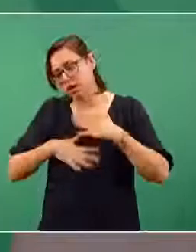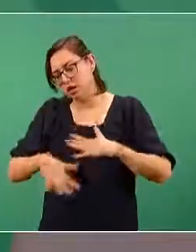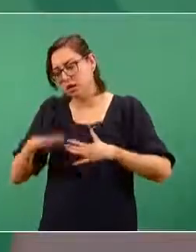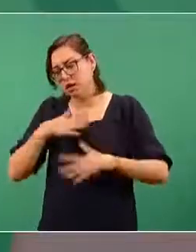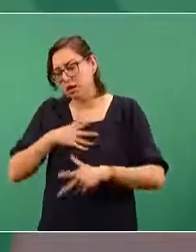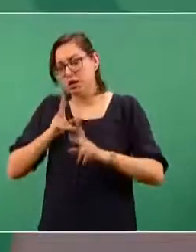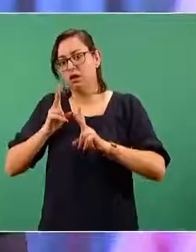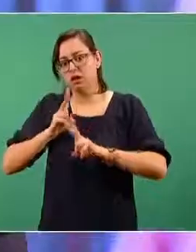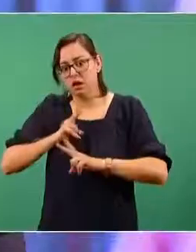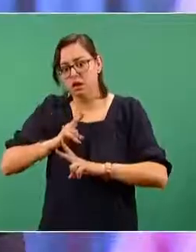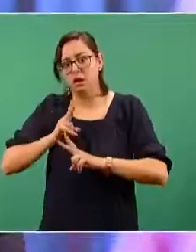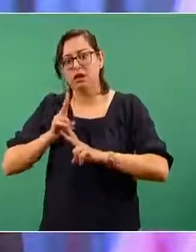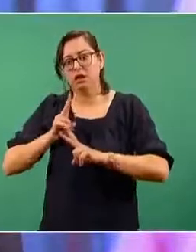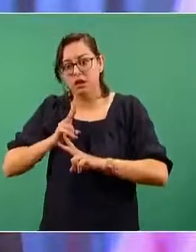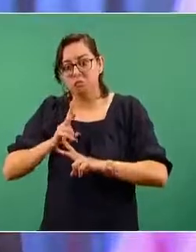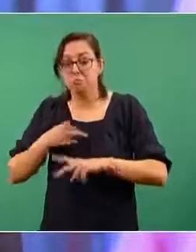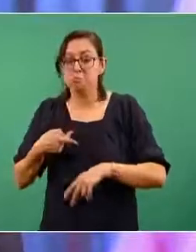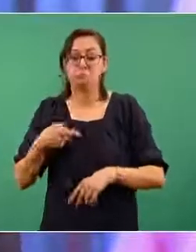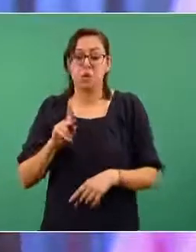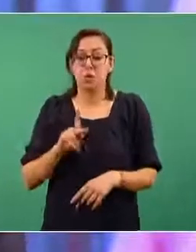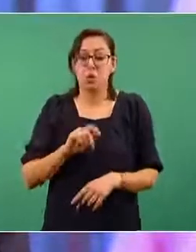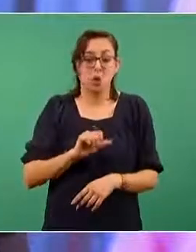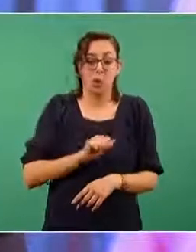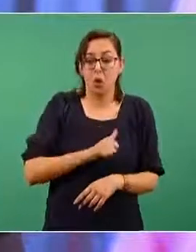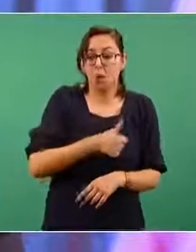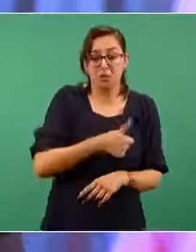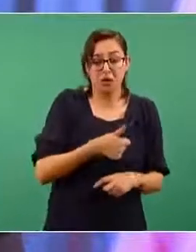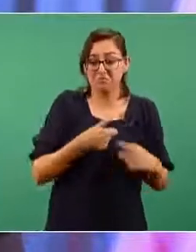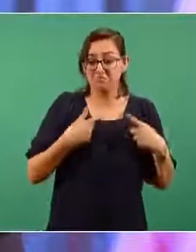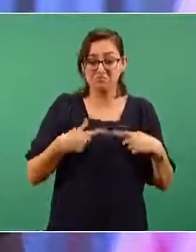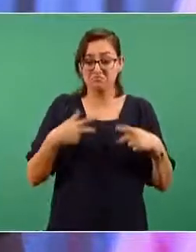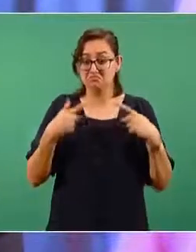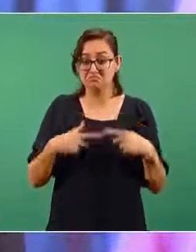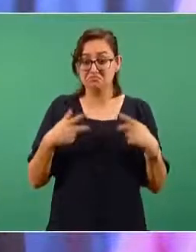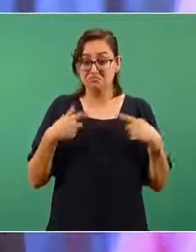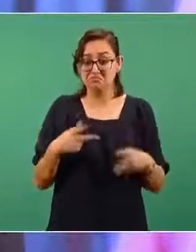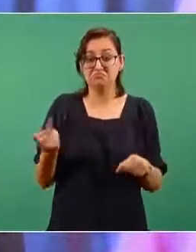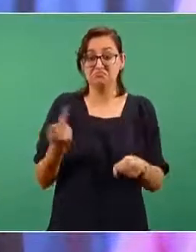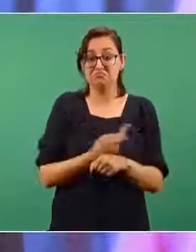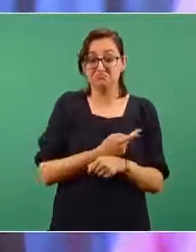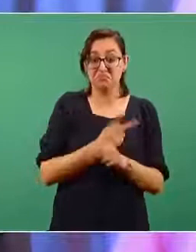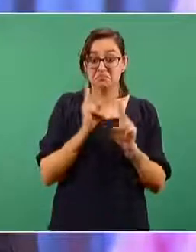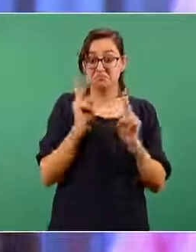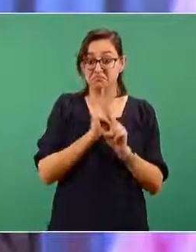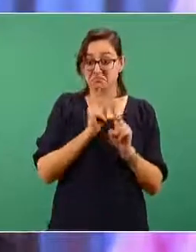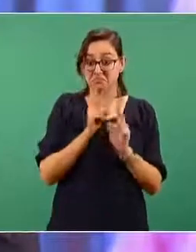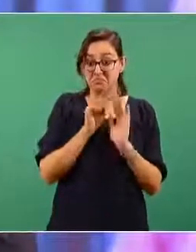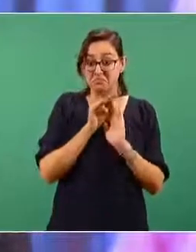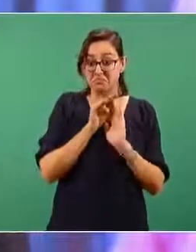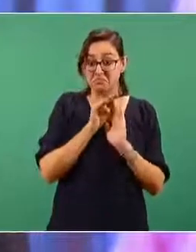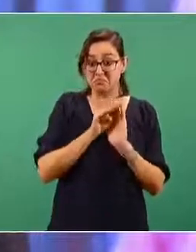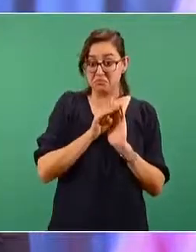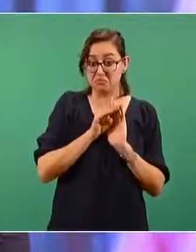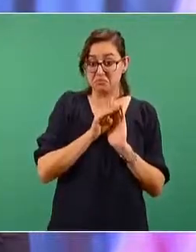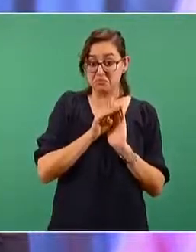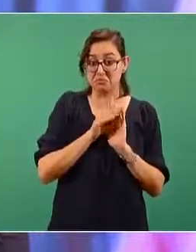personas que su primer sintomatología, digamos, por decirlo así, de una hipoxia es